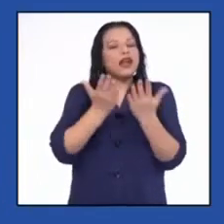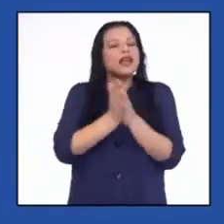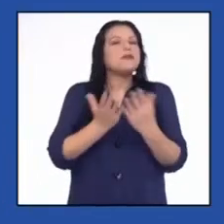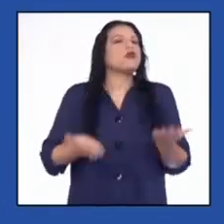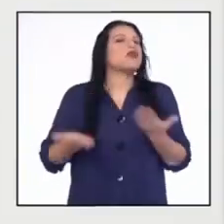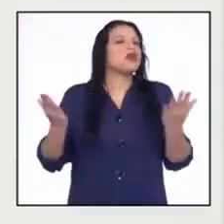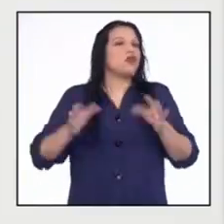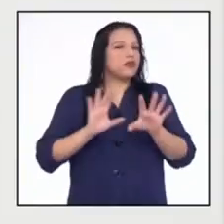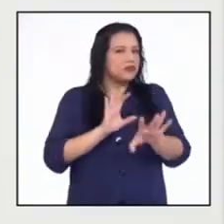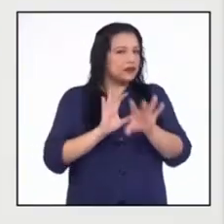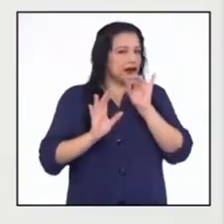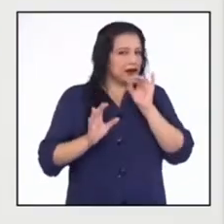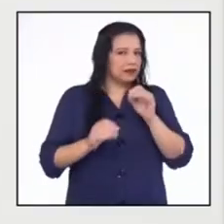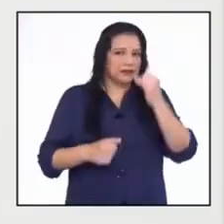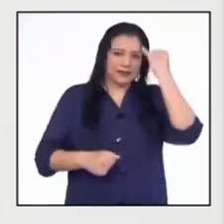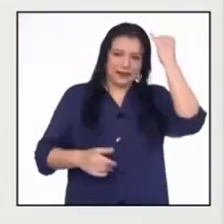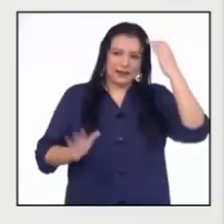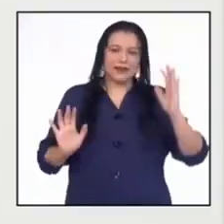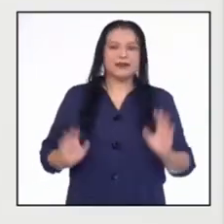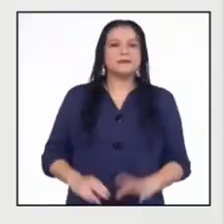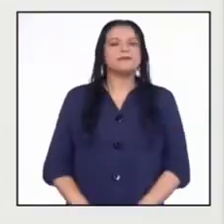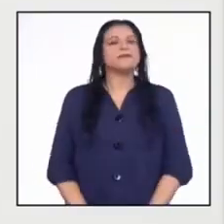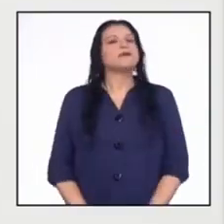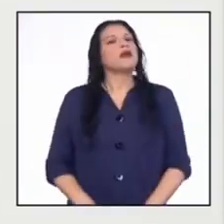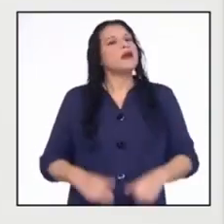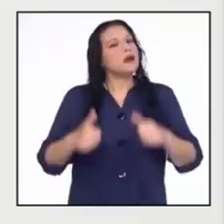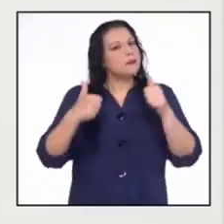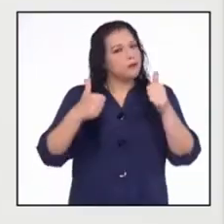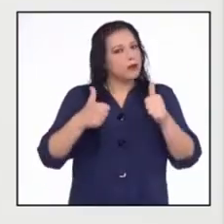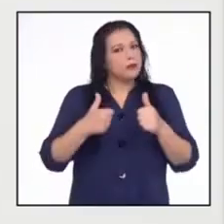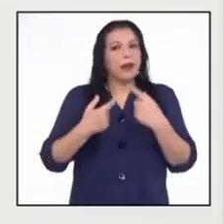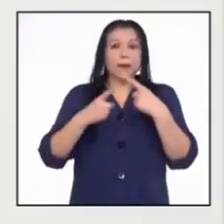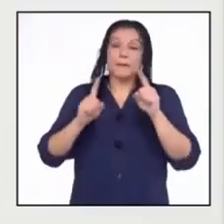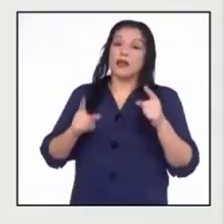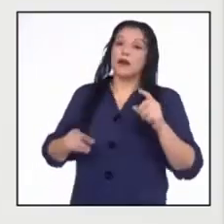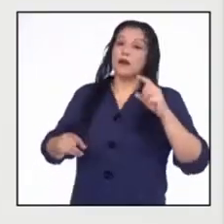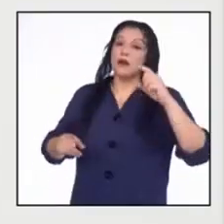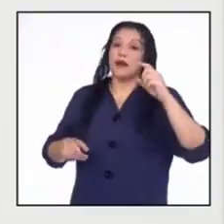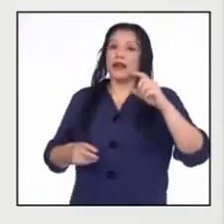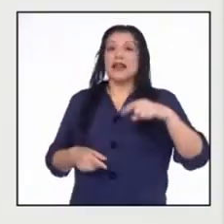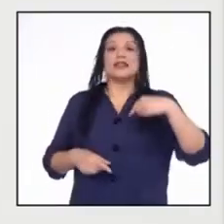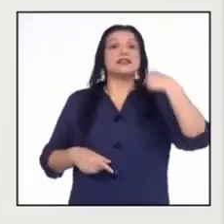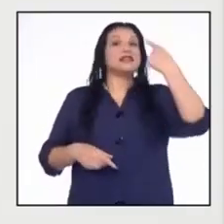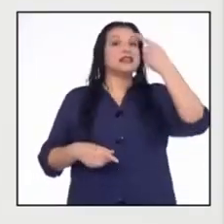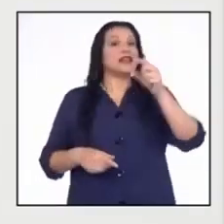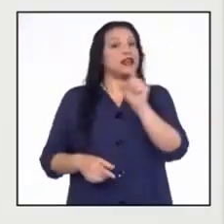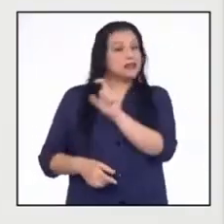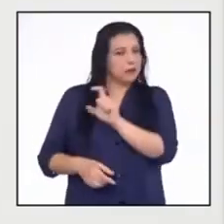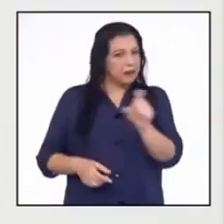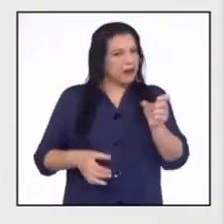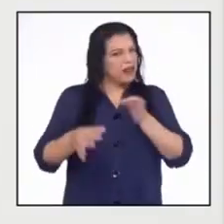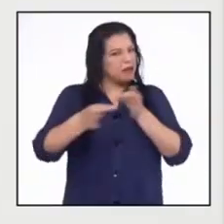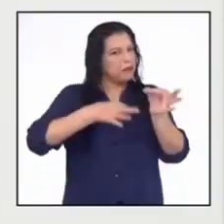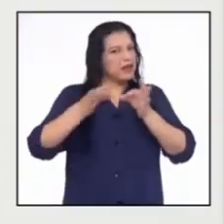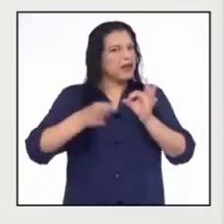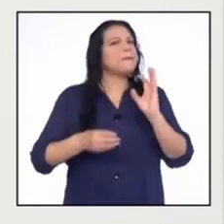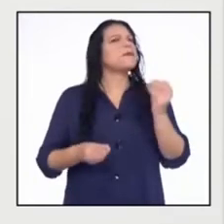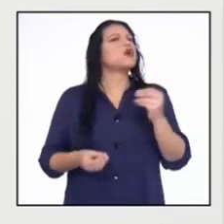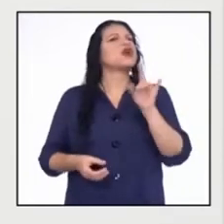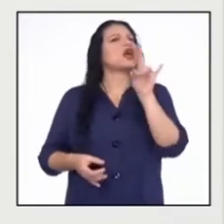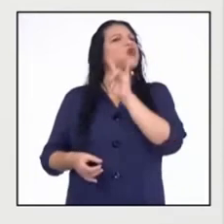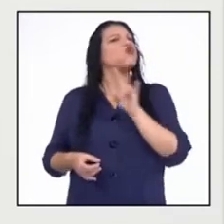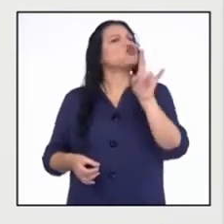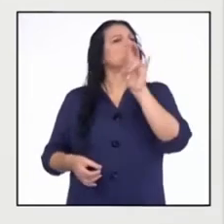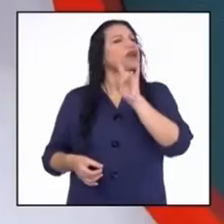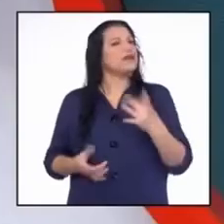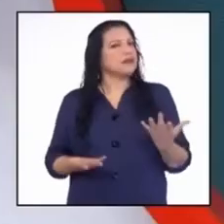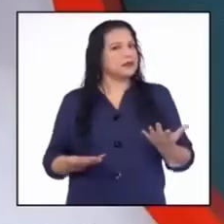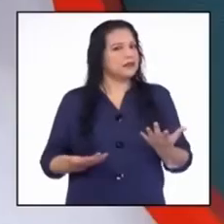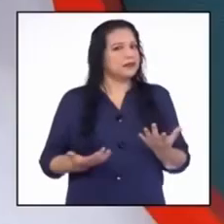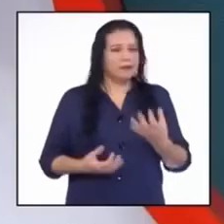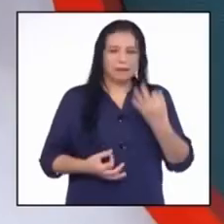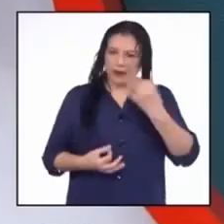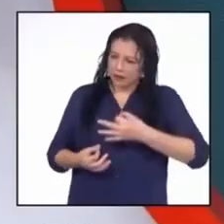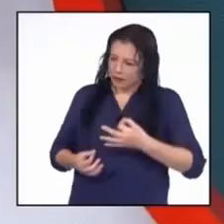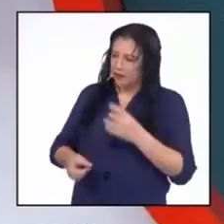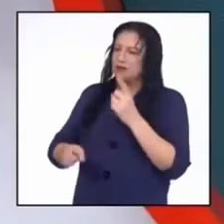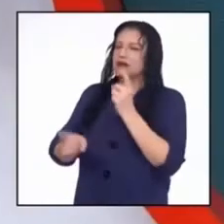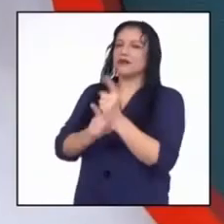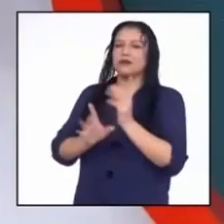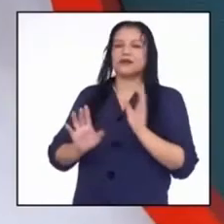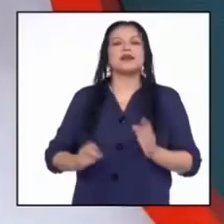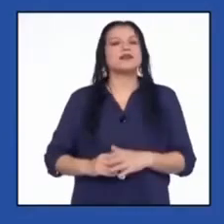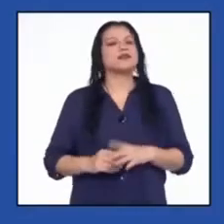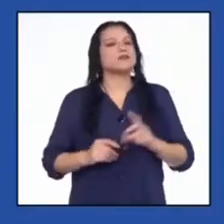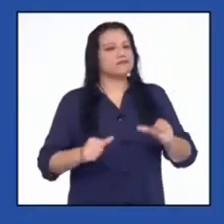sacado. Muy bien hecho, pero me imagino que en el siguiente párrafo explicas por qué lo usaste, ¿cierto? Así es,